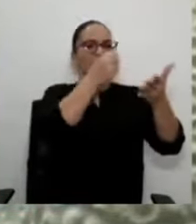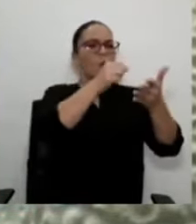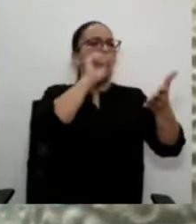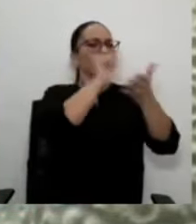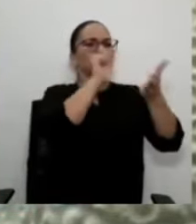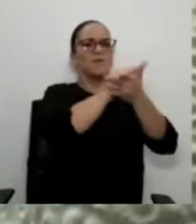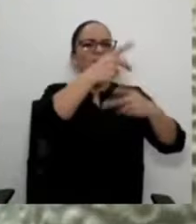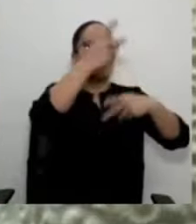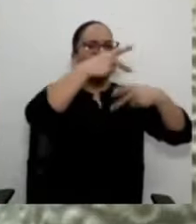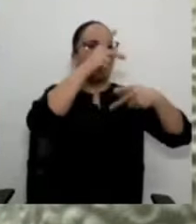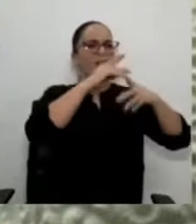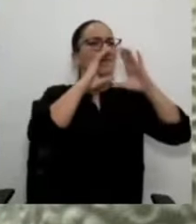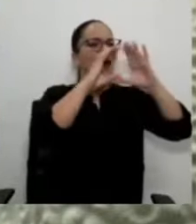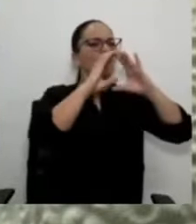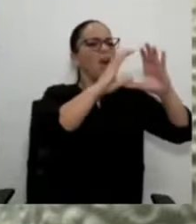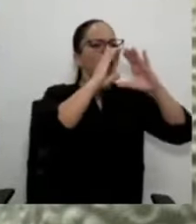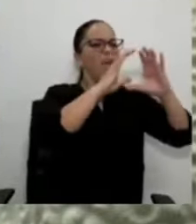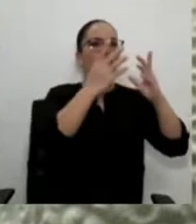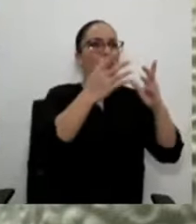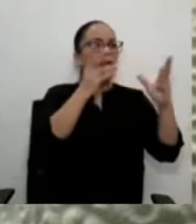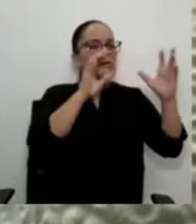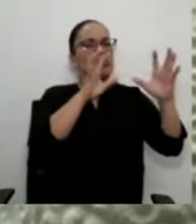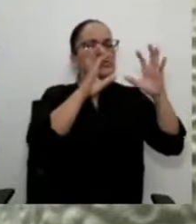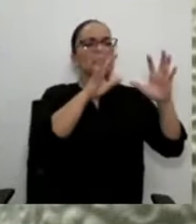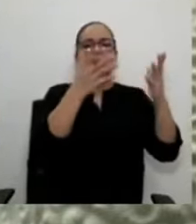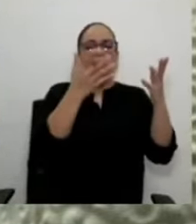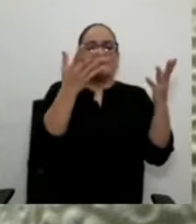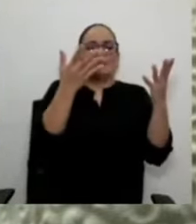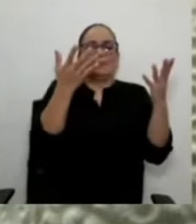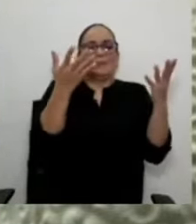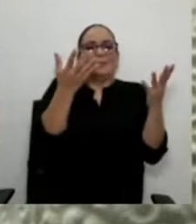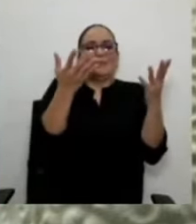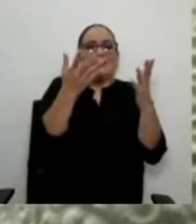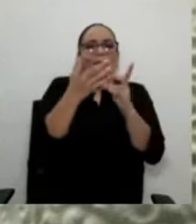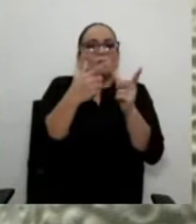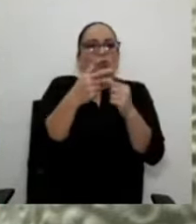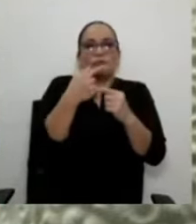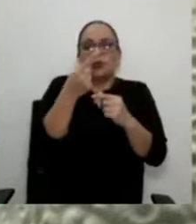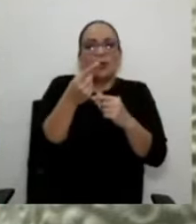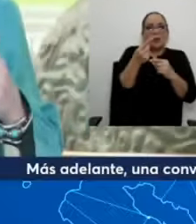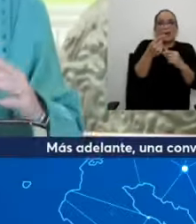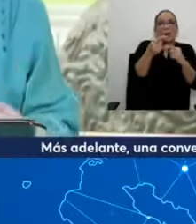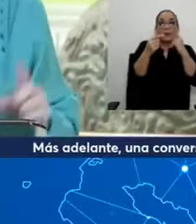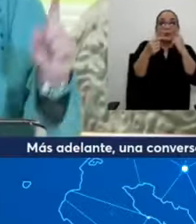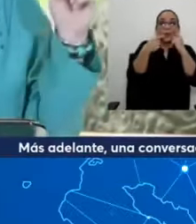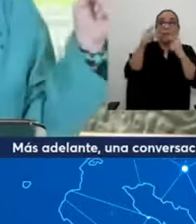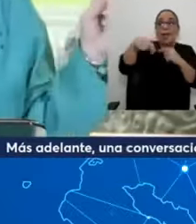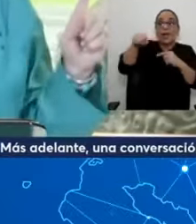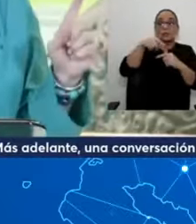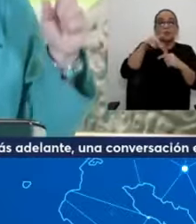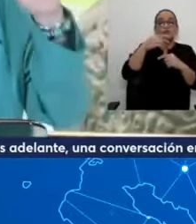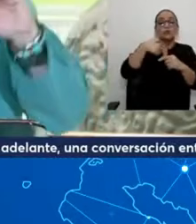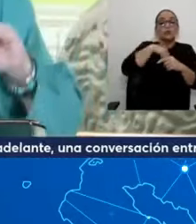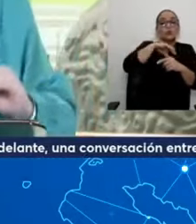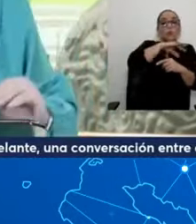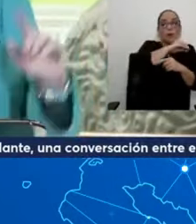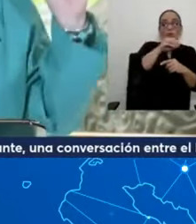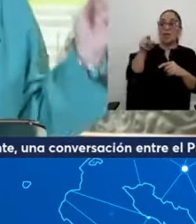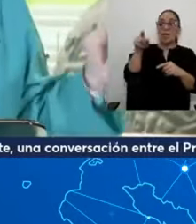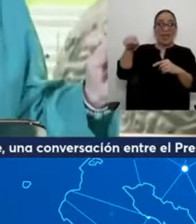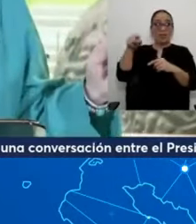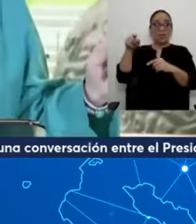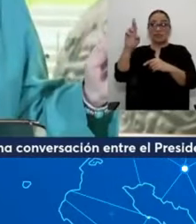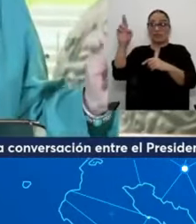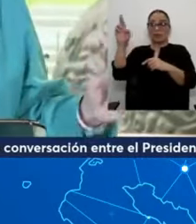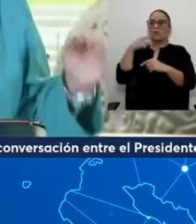siquiera escuchar. Entonces yo les dije, señores, nos vamos a levantar, y ellos dijeron, ¿van a abandonar? No estamos abandonando, la sesión se terminó y ahí